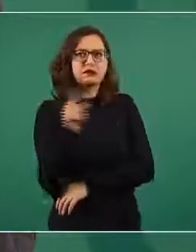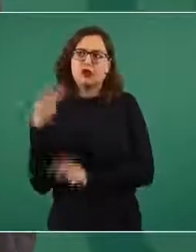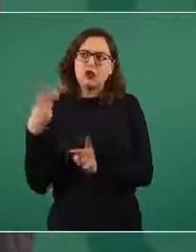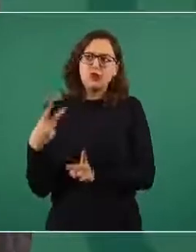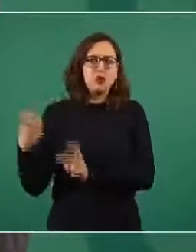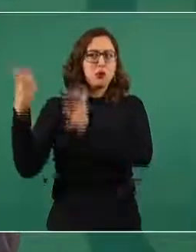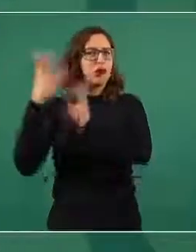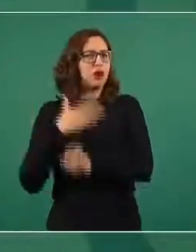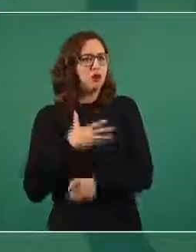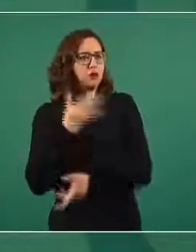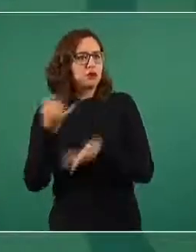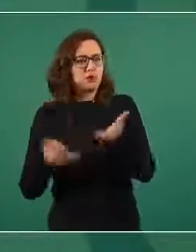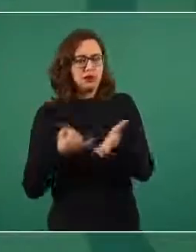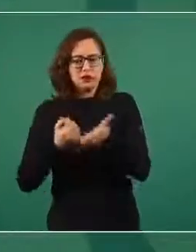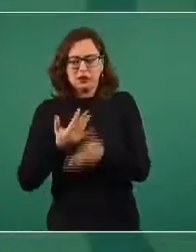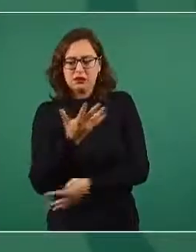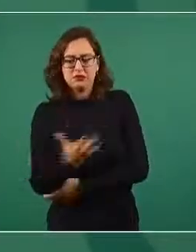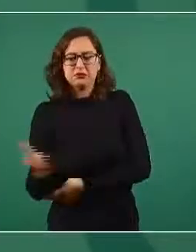en Jonuta.